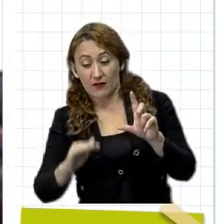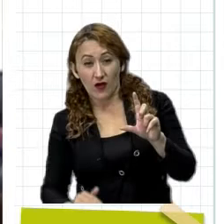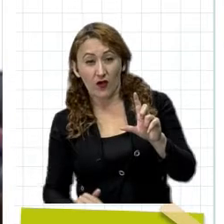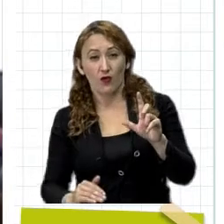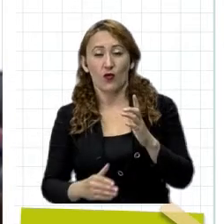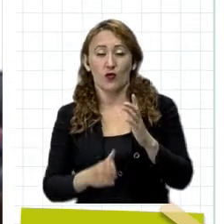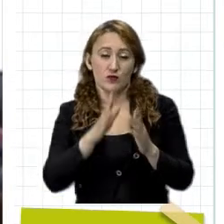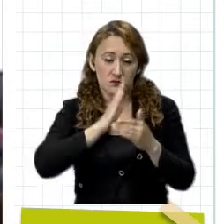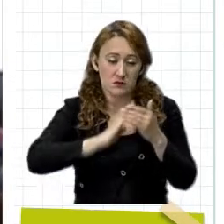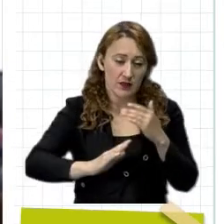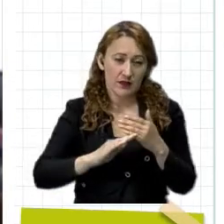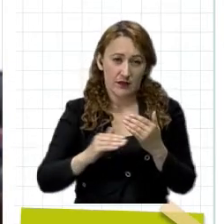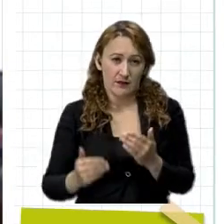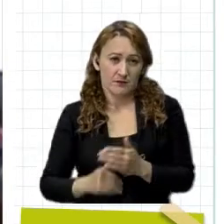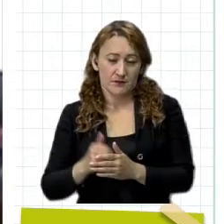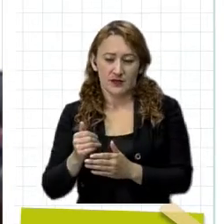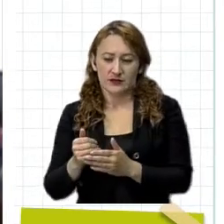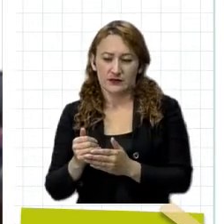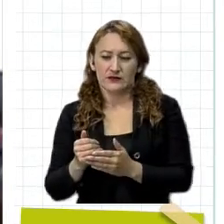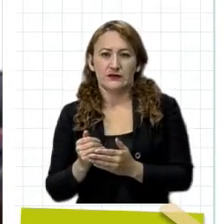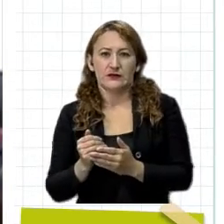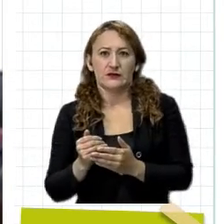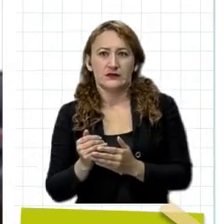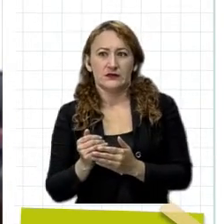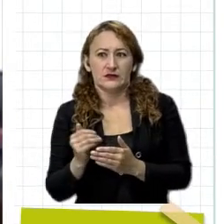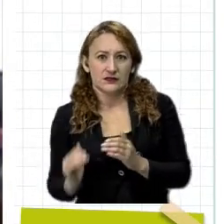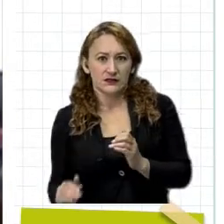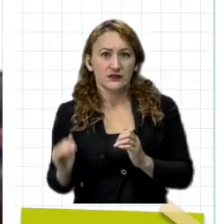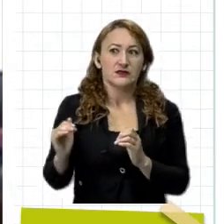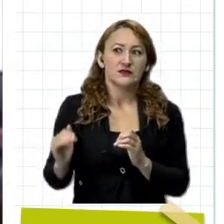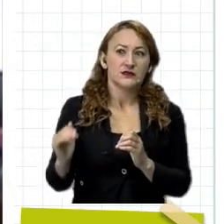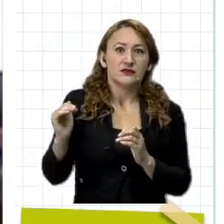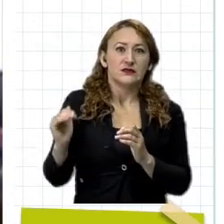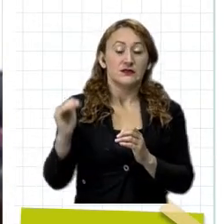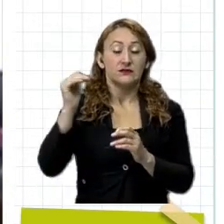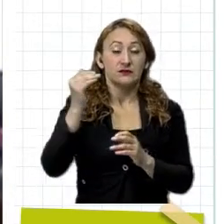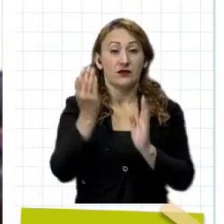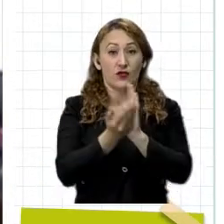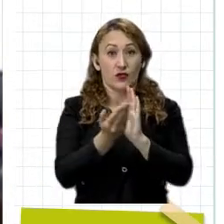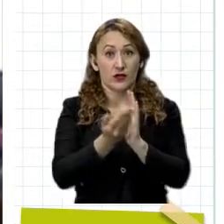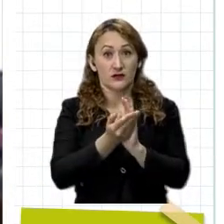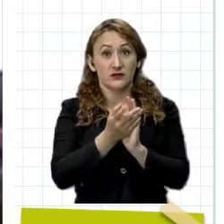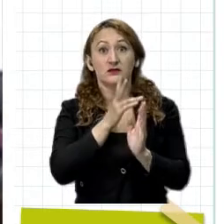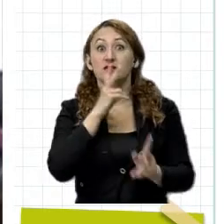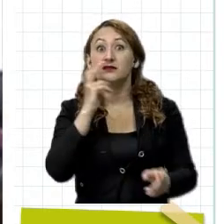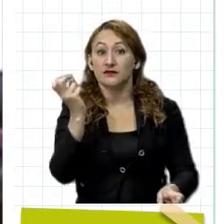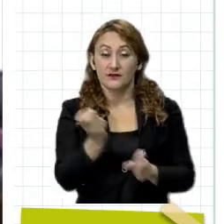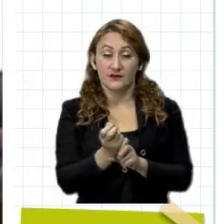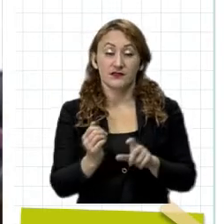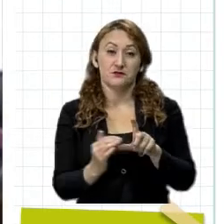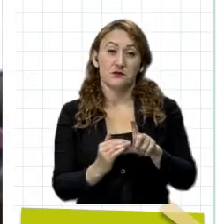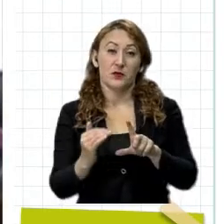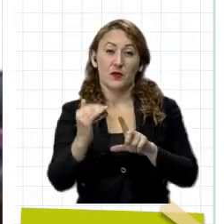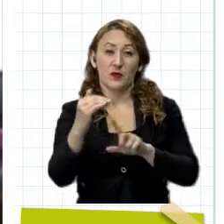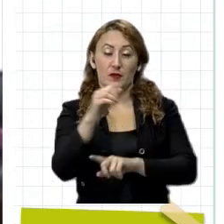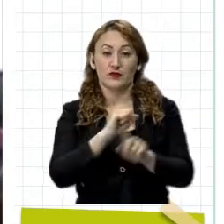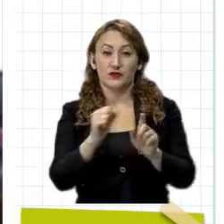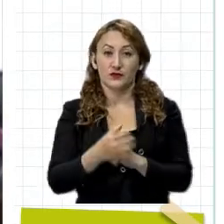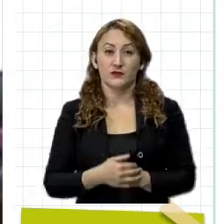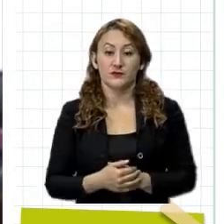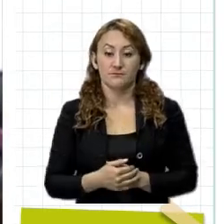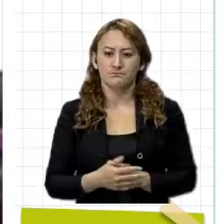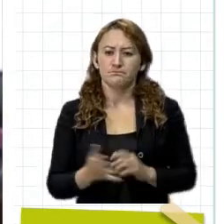origen humilde, poder acceder a niveles altos de educación e intentar elevarse en la escala social. al